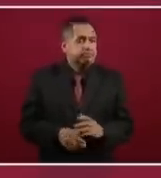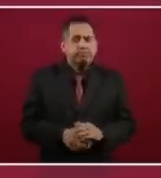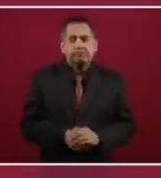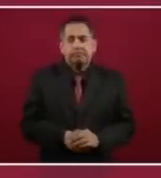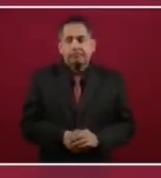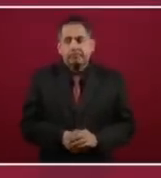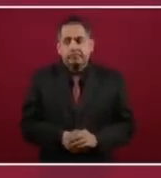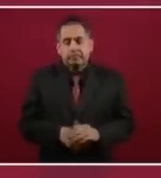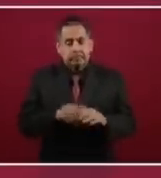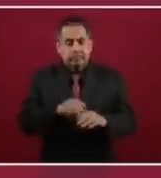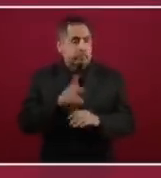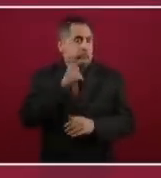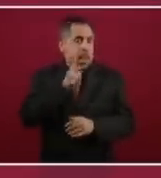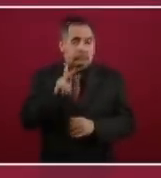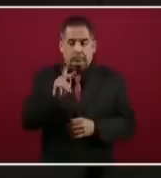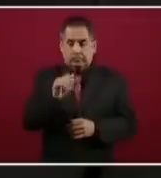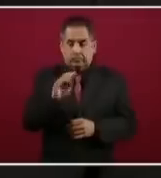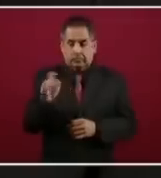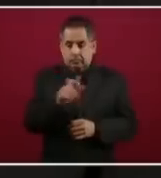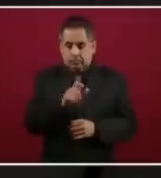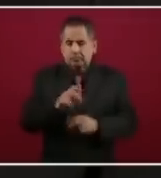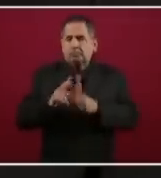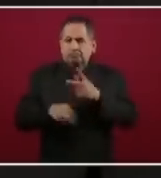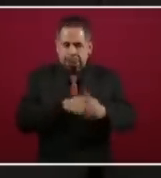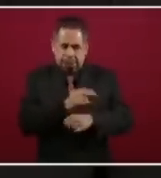que tienen que ver con Pemex, se va a